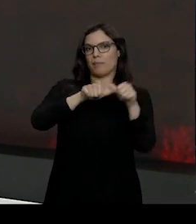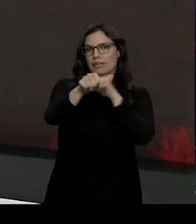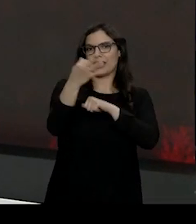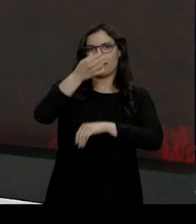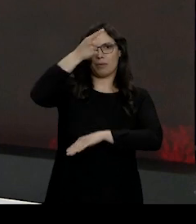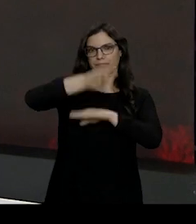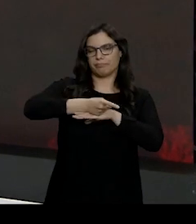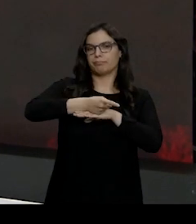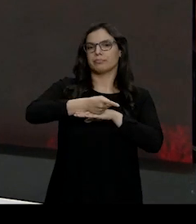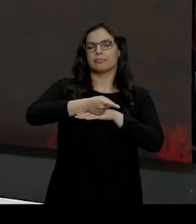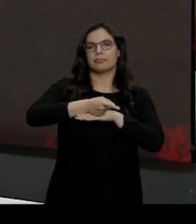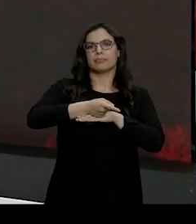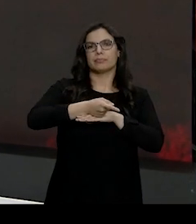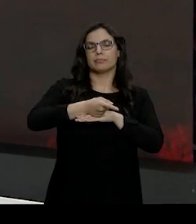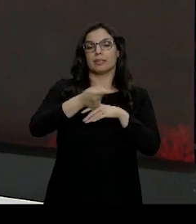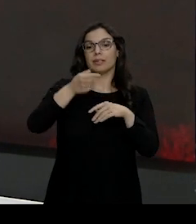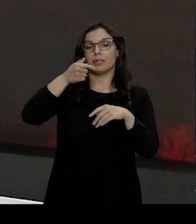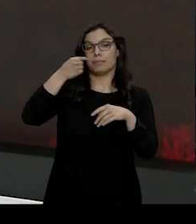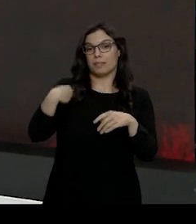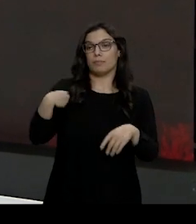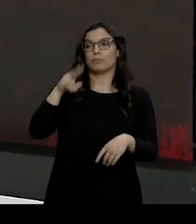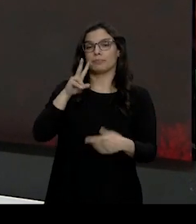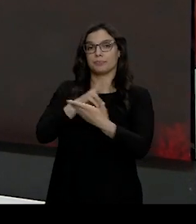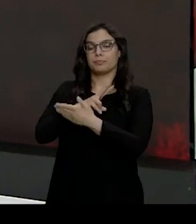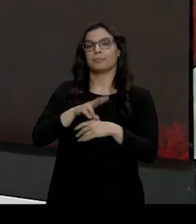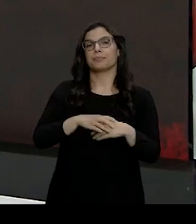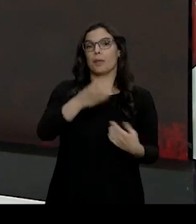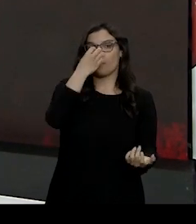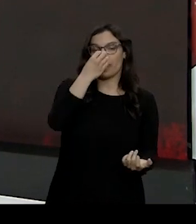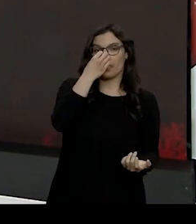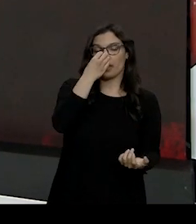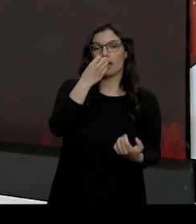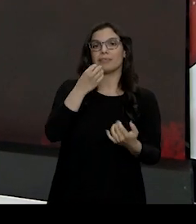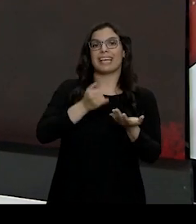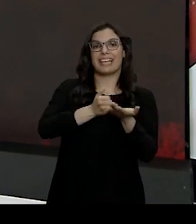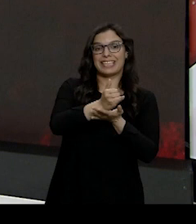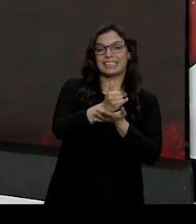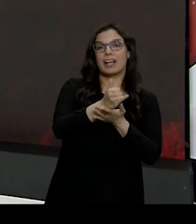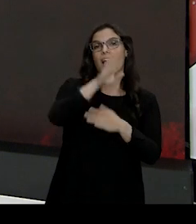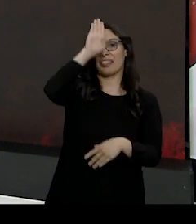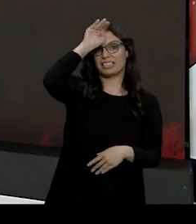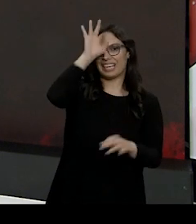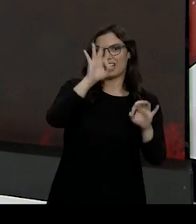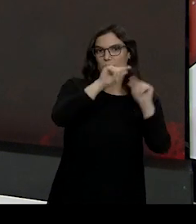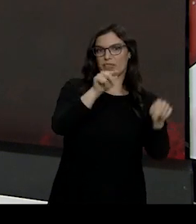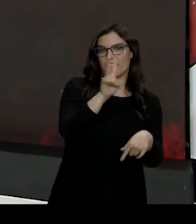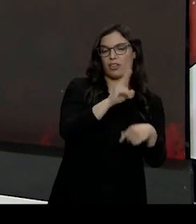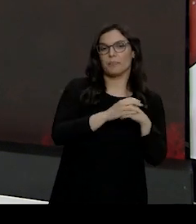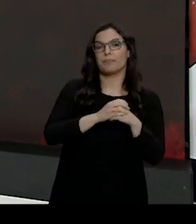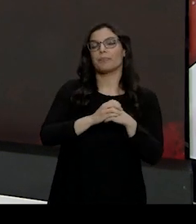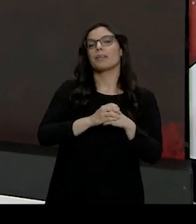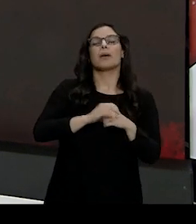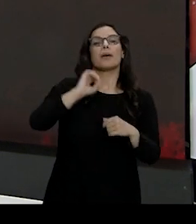salas de juego a partir de hoy. Son estos que ven: Medina del Campo, Íscar y La Cisterniga en Valladolid, Villamayor